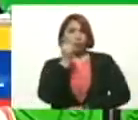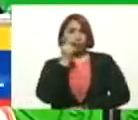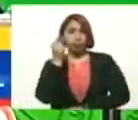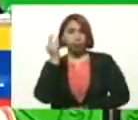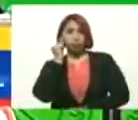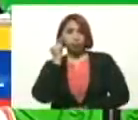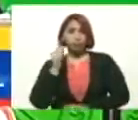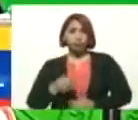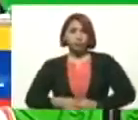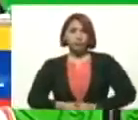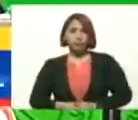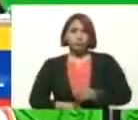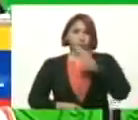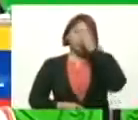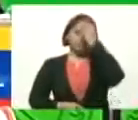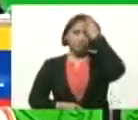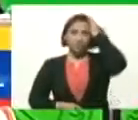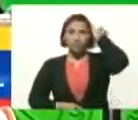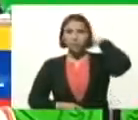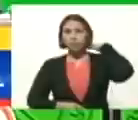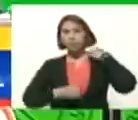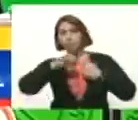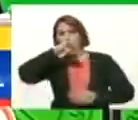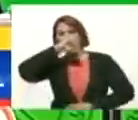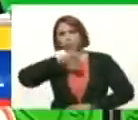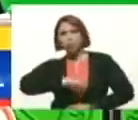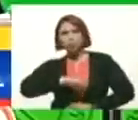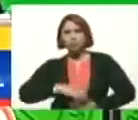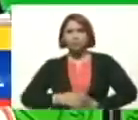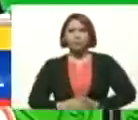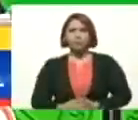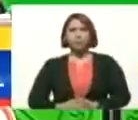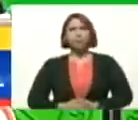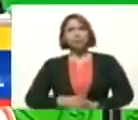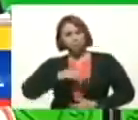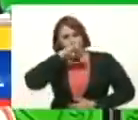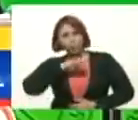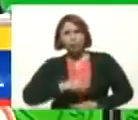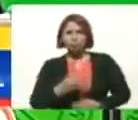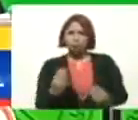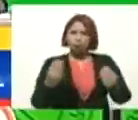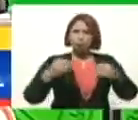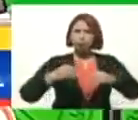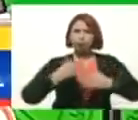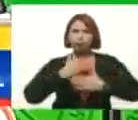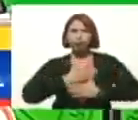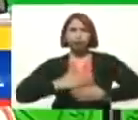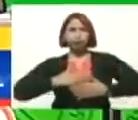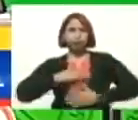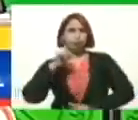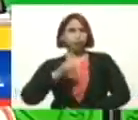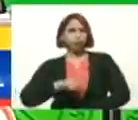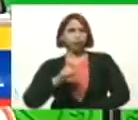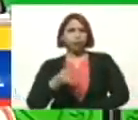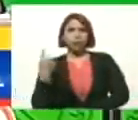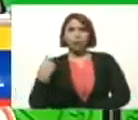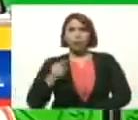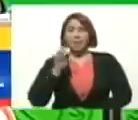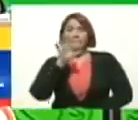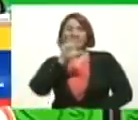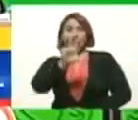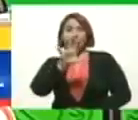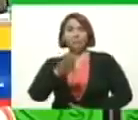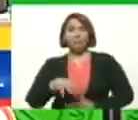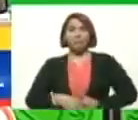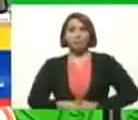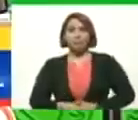venezolanas nos gusta, nos conviene y necesitamos tener una nación